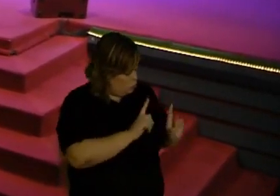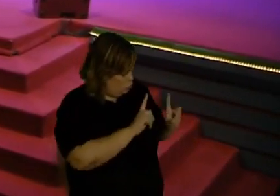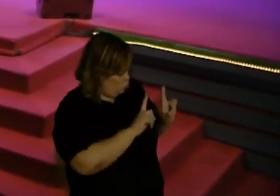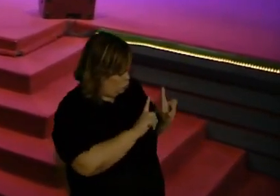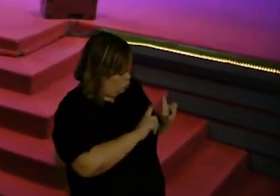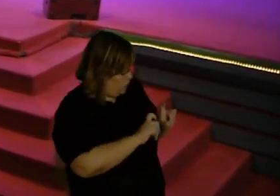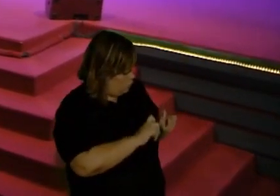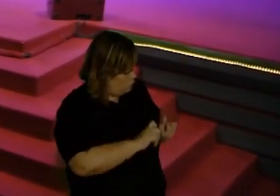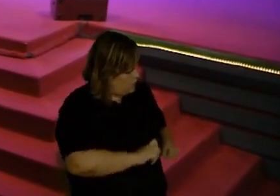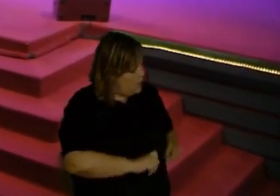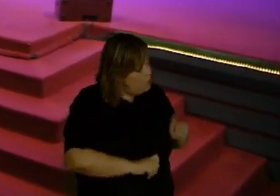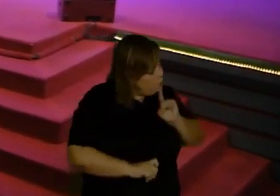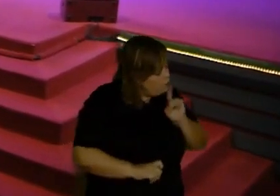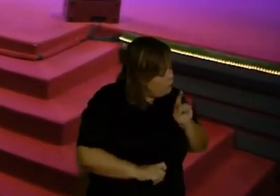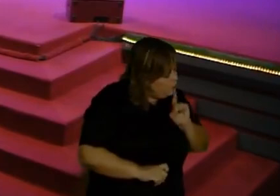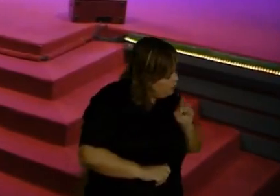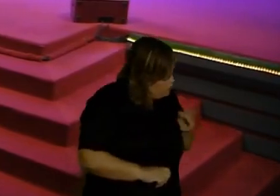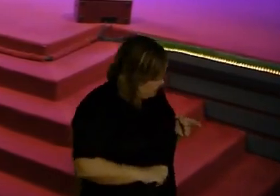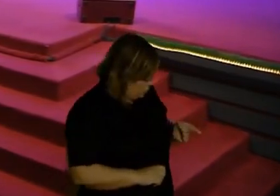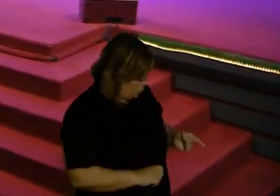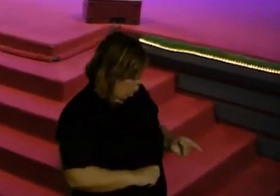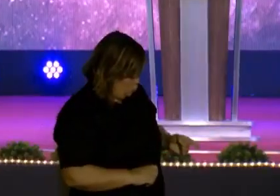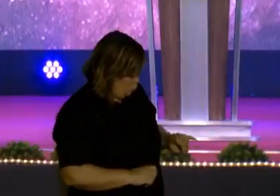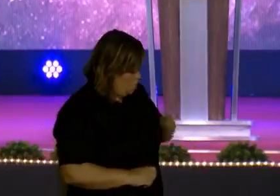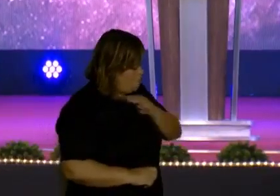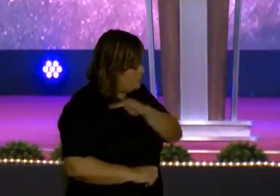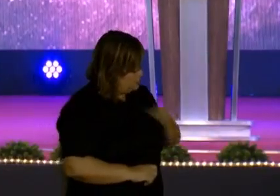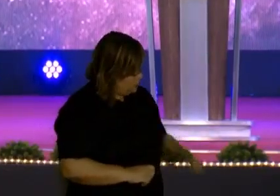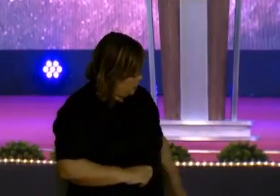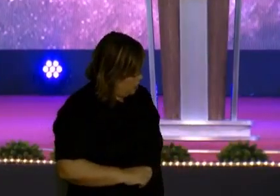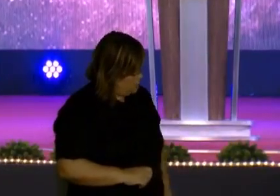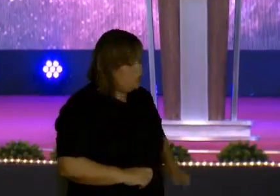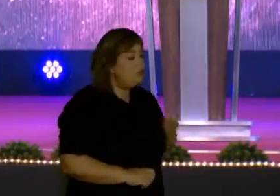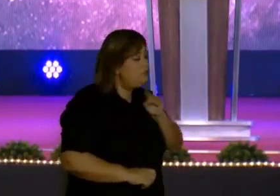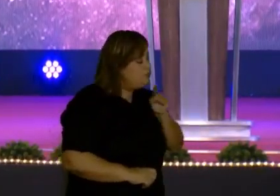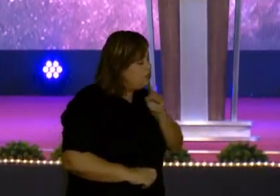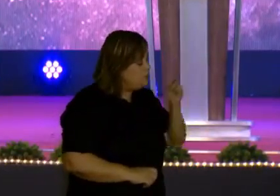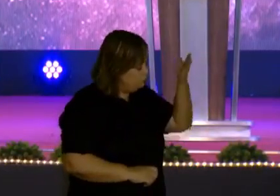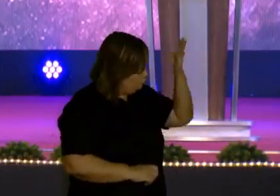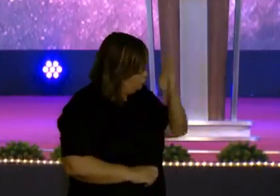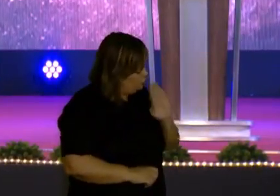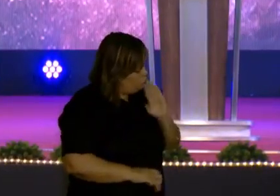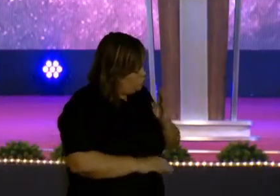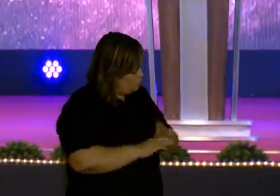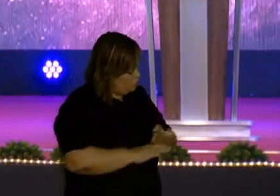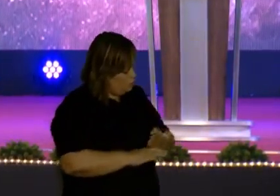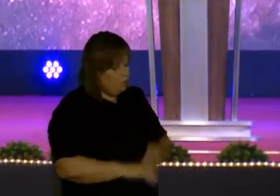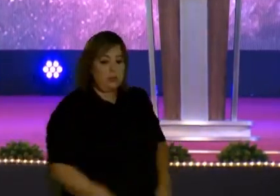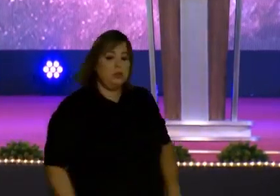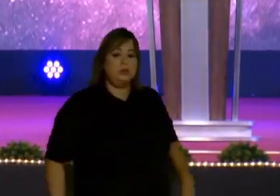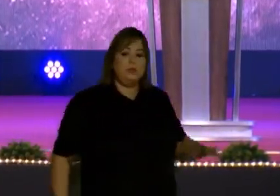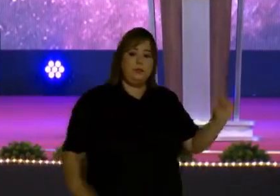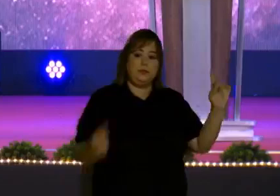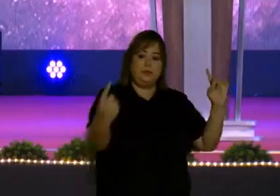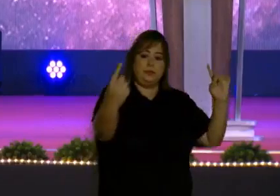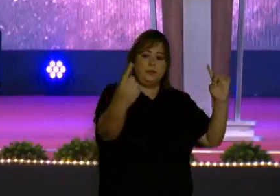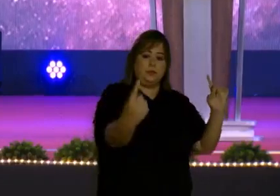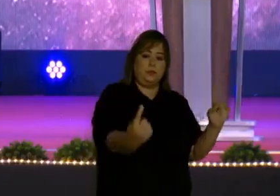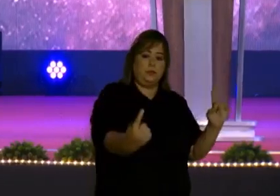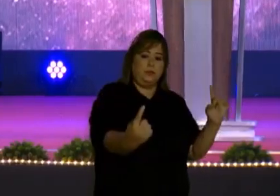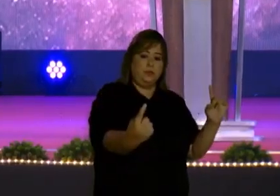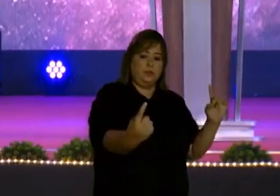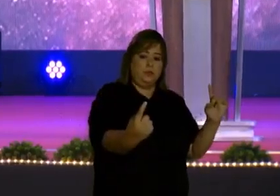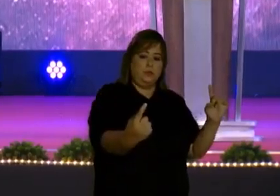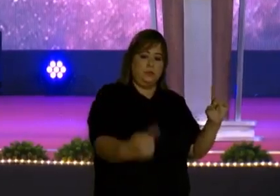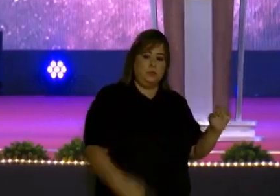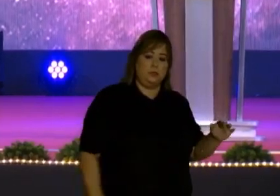que él es? Entonces, ¿qué le está diciendo a esos discípulos? Ese a lo mejor no es. Ese no es. Algo está pasando, algo está malo aquí.